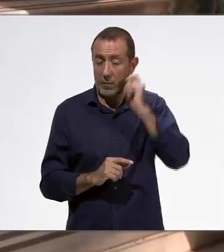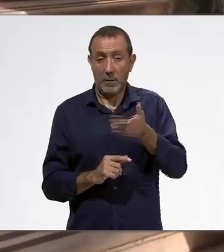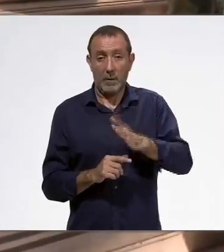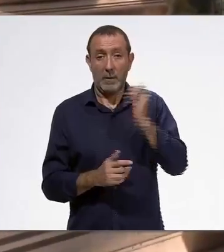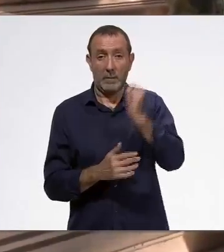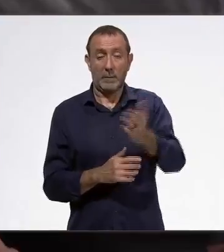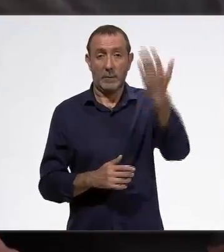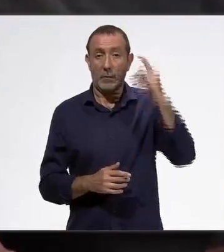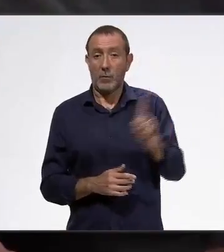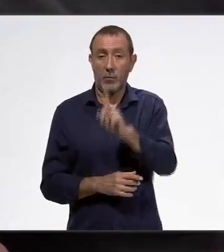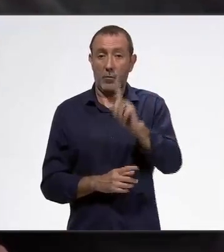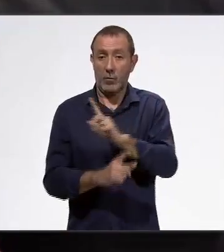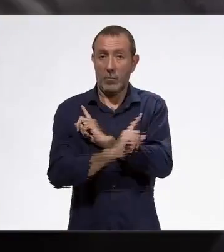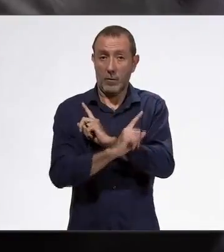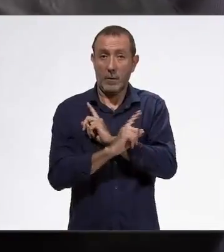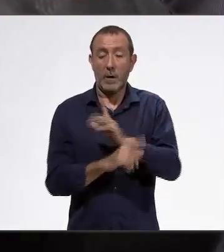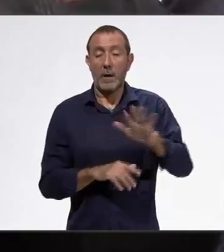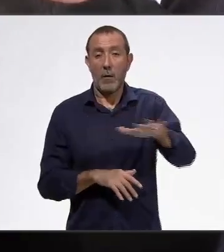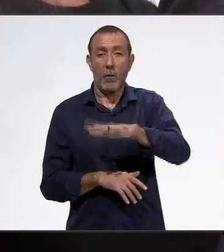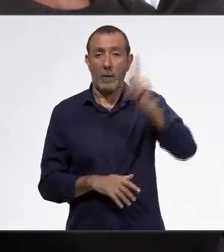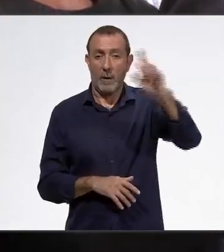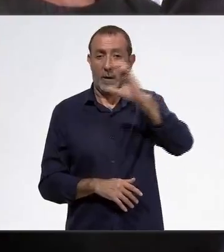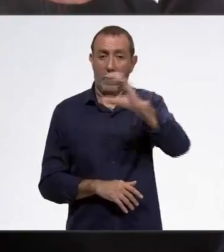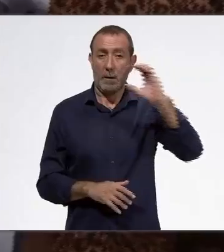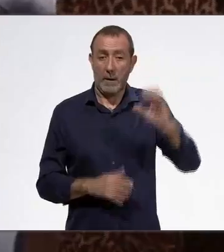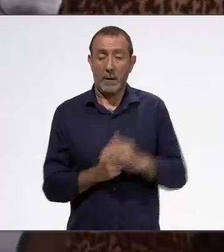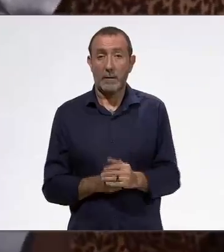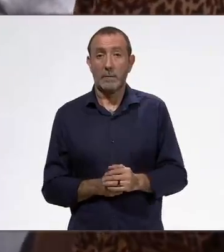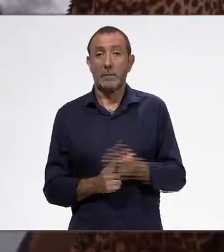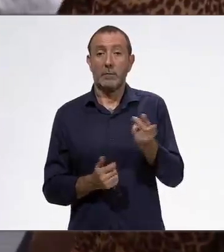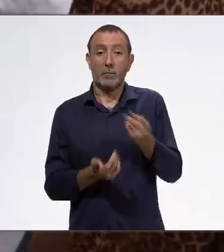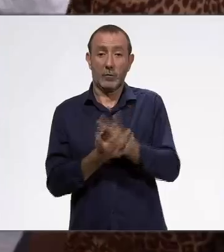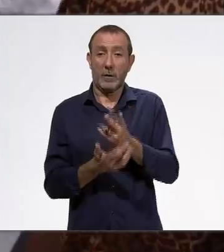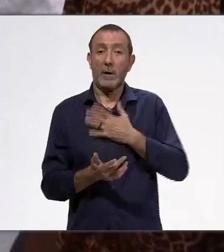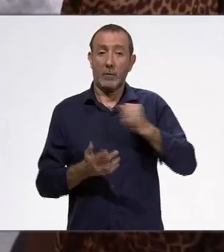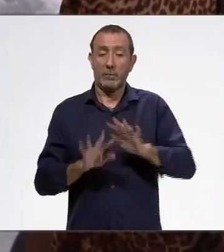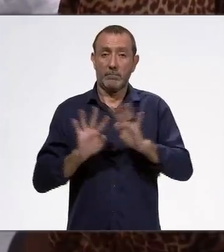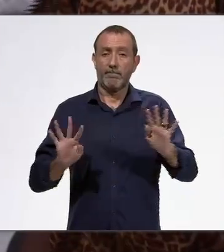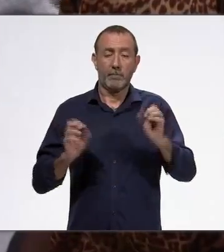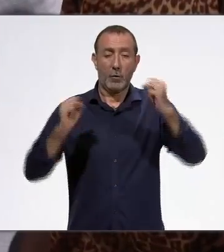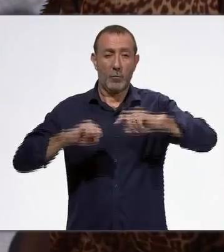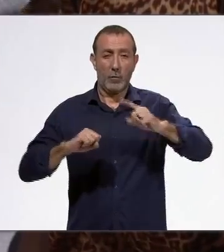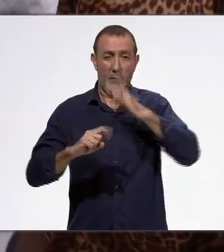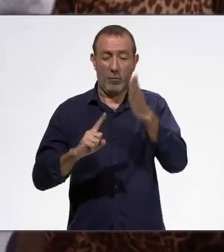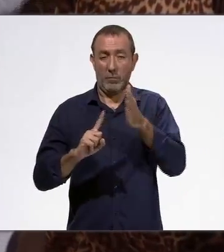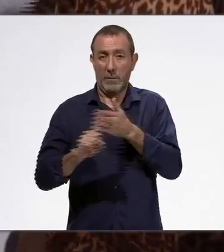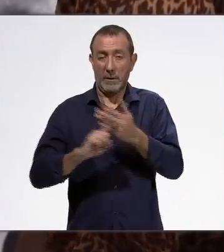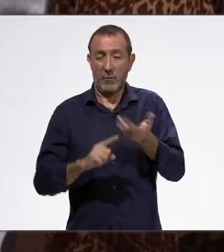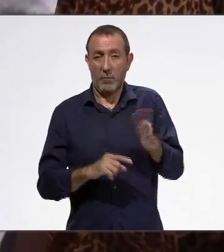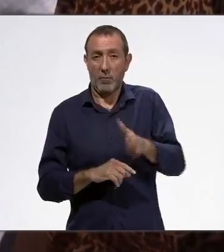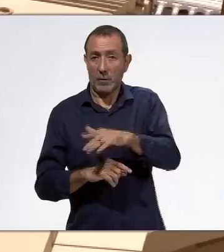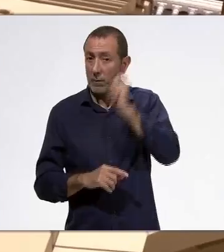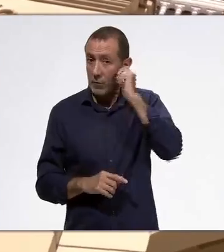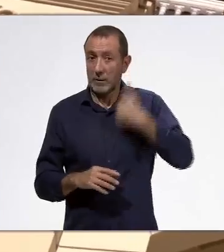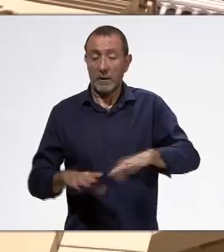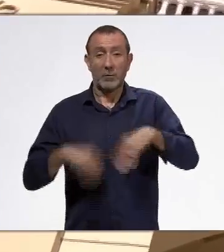el pasado 1 de noviembre en Cáceres de nuevo con este gesto la corporación municipal condena la violencia machista en lo que